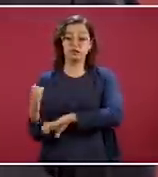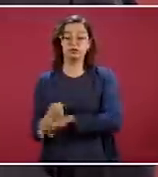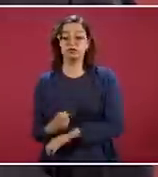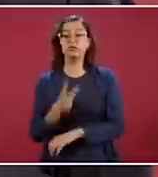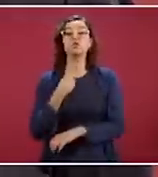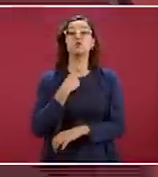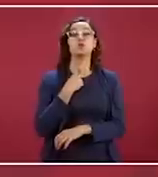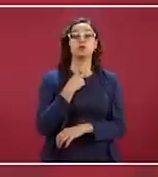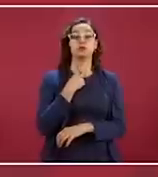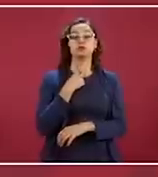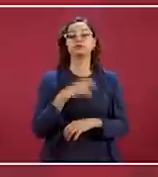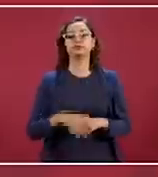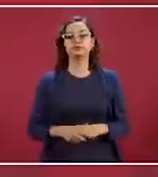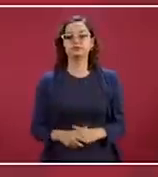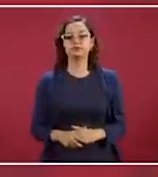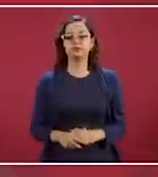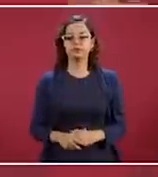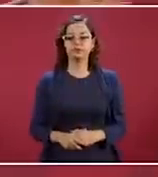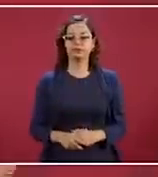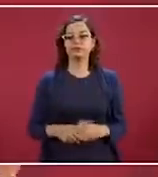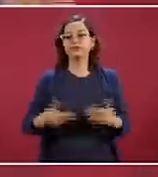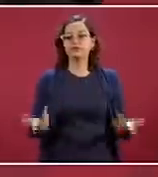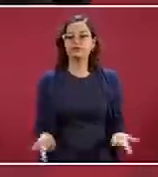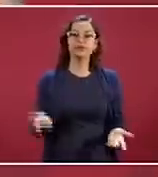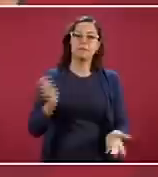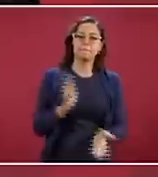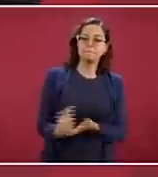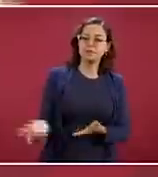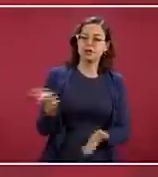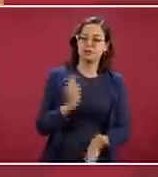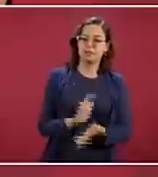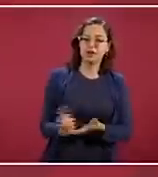municipios que tienen que estar pagando